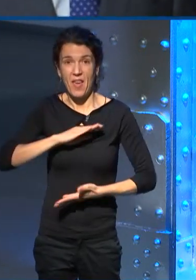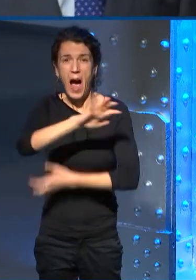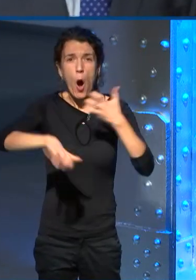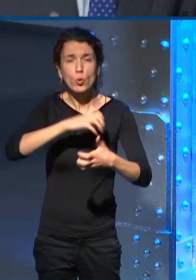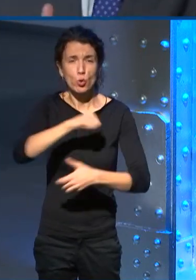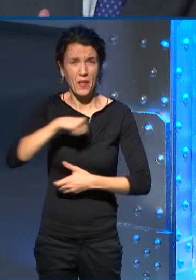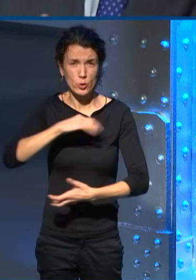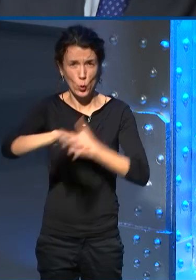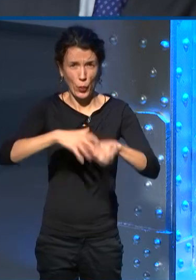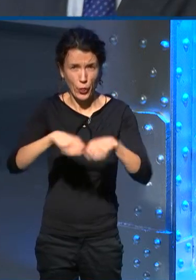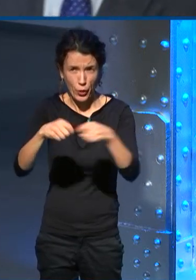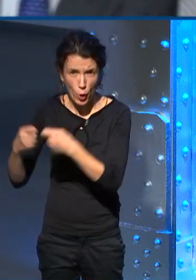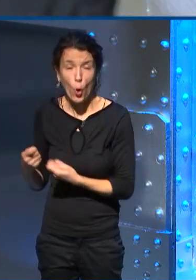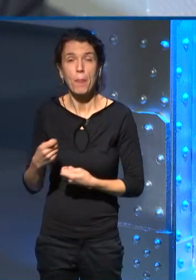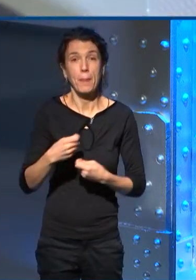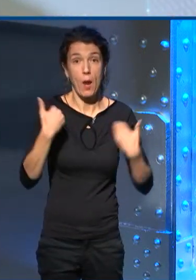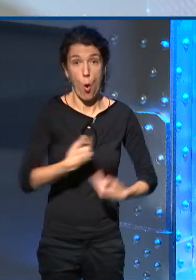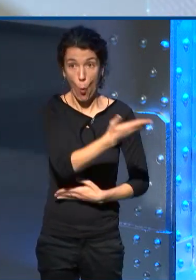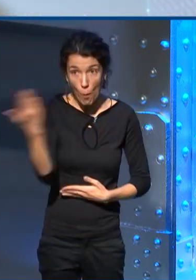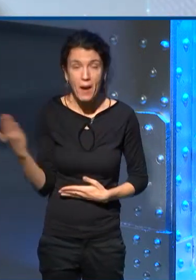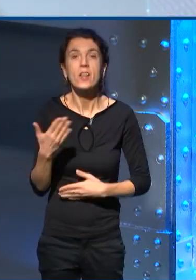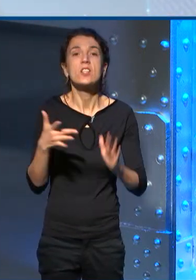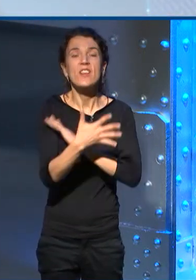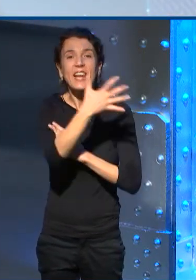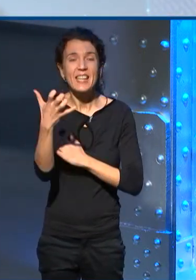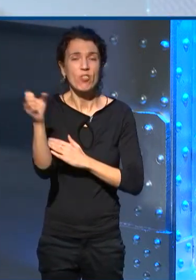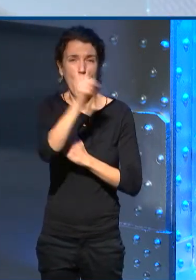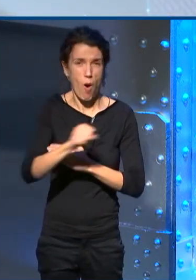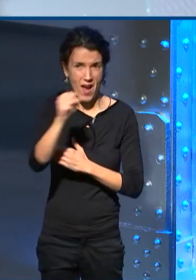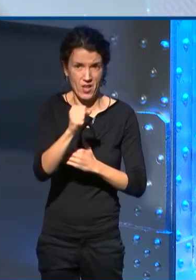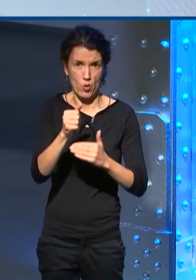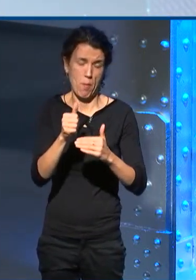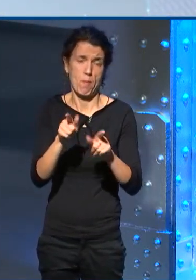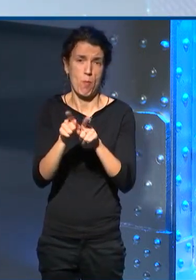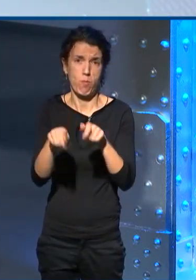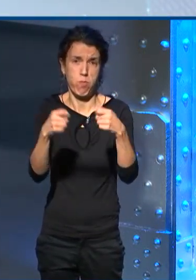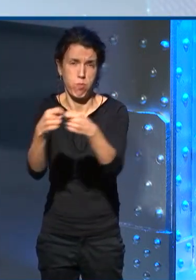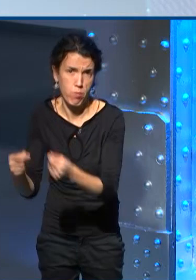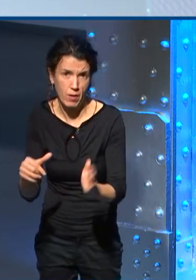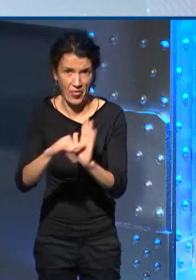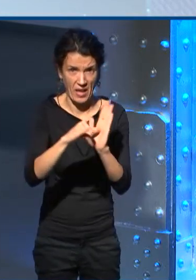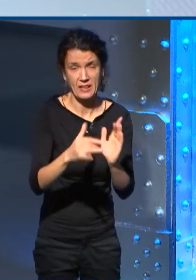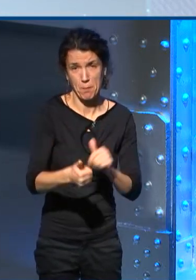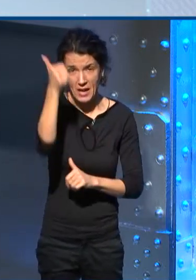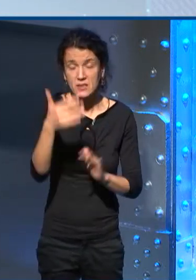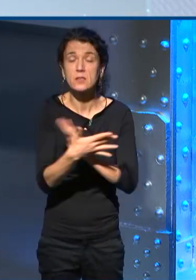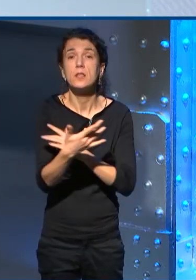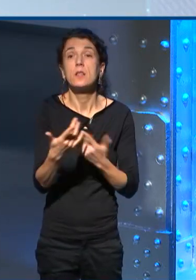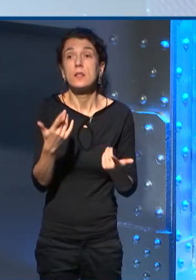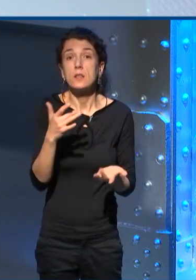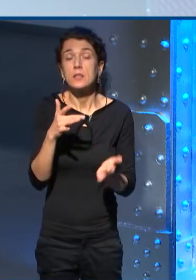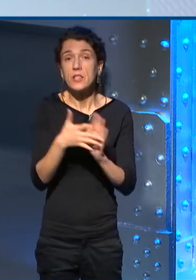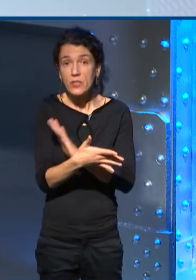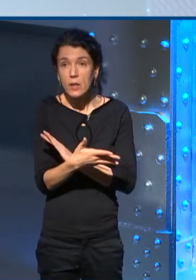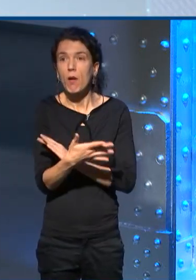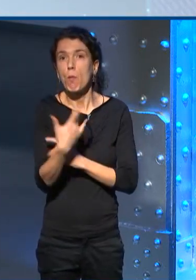humana se iba a proyectar 500 años hacia adelante. O sea, como que teniendo una gente en Marte independiente de la Tierra, pues